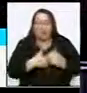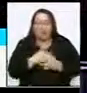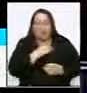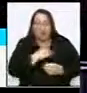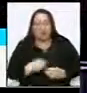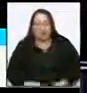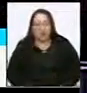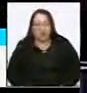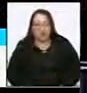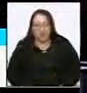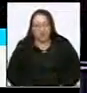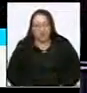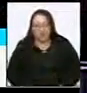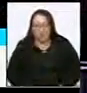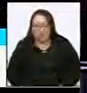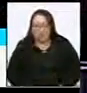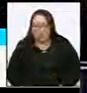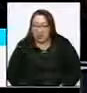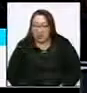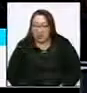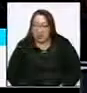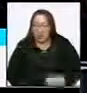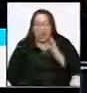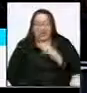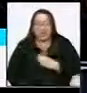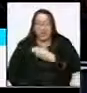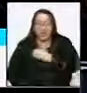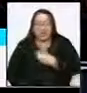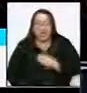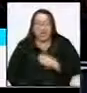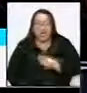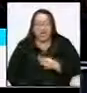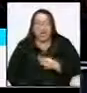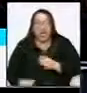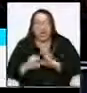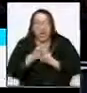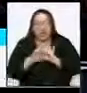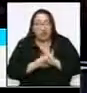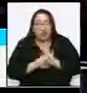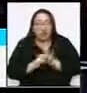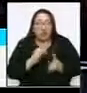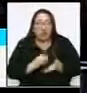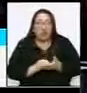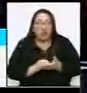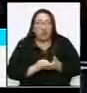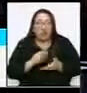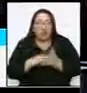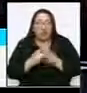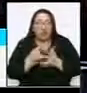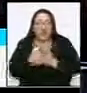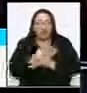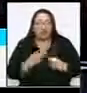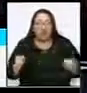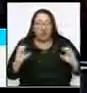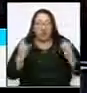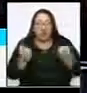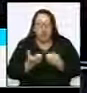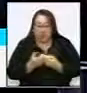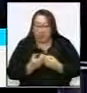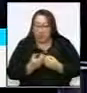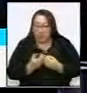ministerial, la censura del Consejo de Ministros, la Constitución establece la disolución